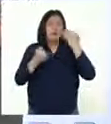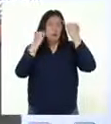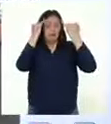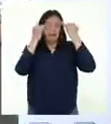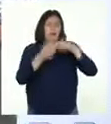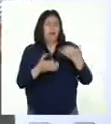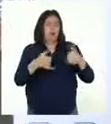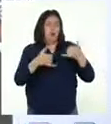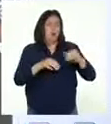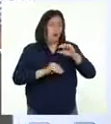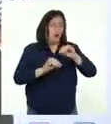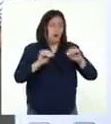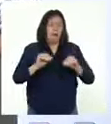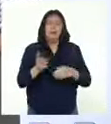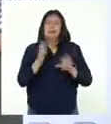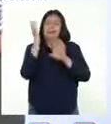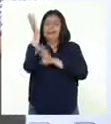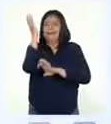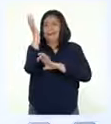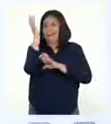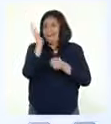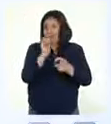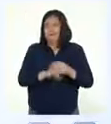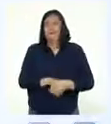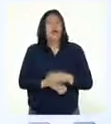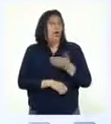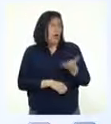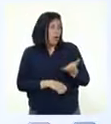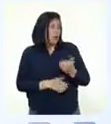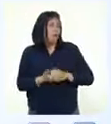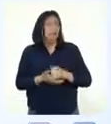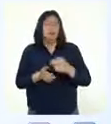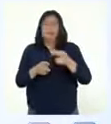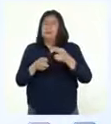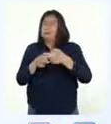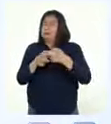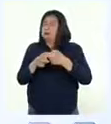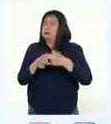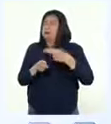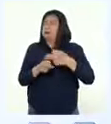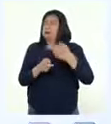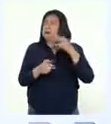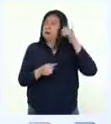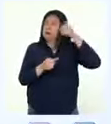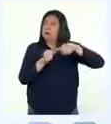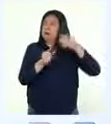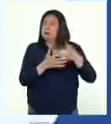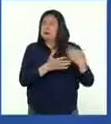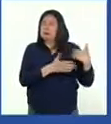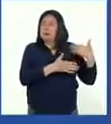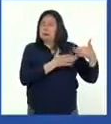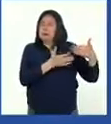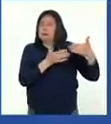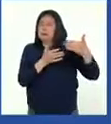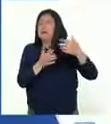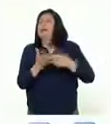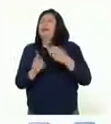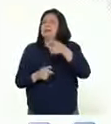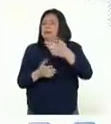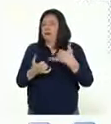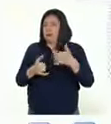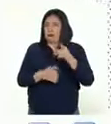juego didáctico sobre las estaciones del año. Hagamos un breve recuento de todo lo que hemos hecho hasta ahora para crear nuestro